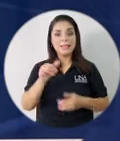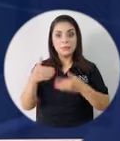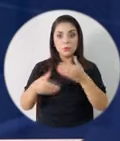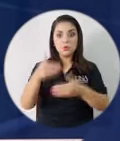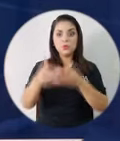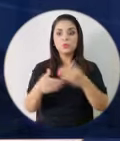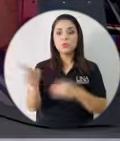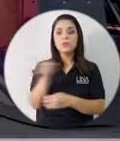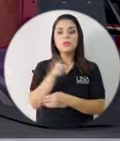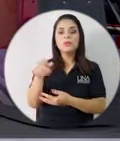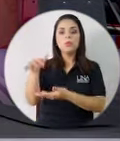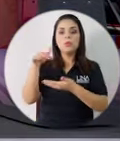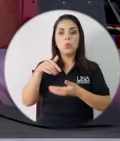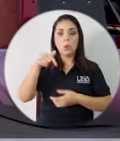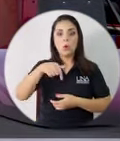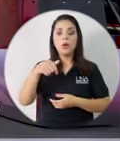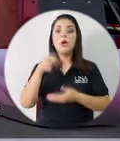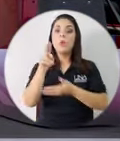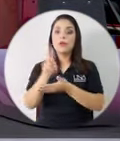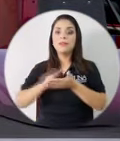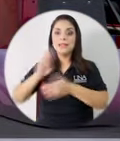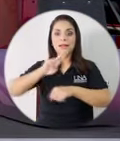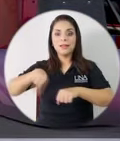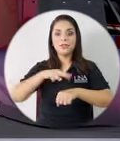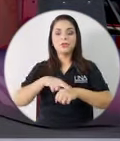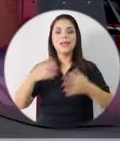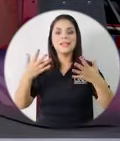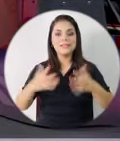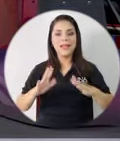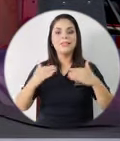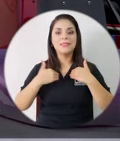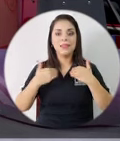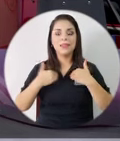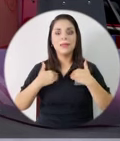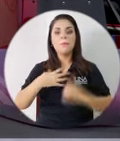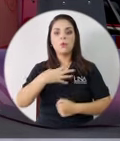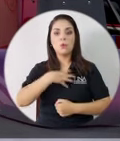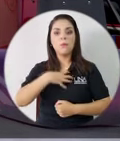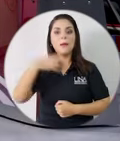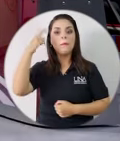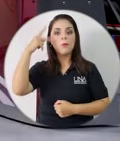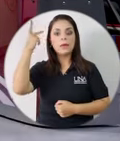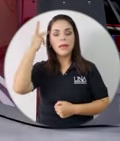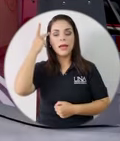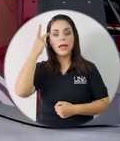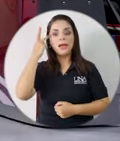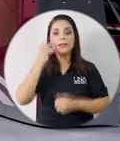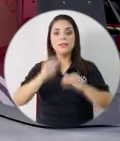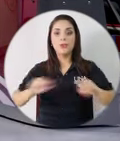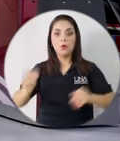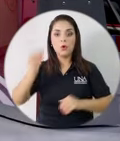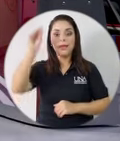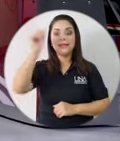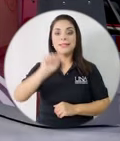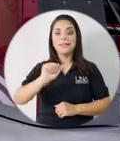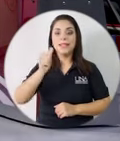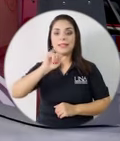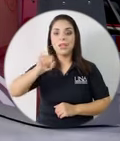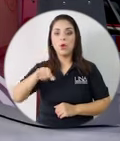Gracias a todo este proceso que ustedes nos han compartido hoy, la Universidad Nacional pues ya cuenta con su política institucional de niñez y adolescencia desde junio de